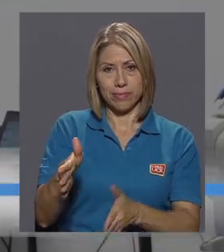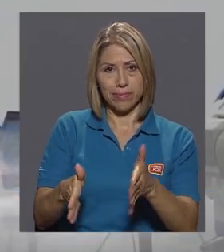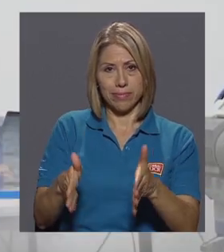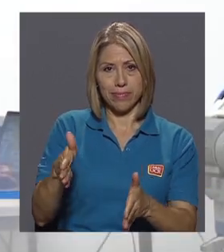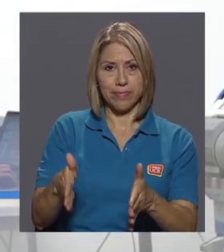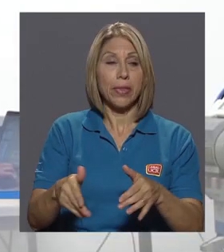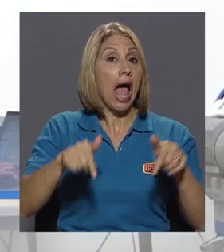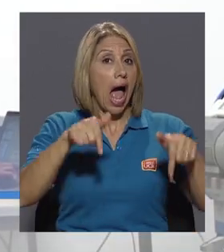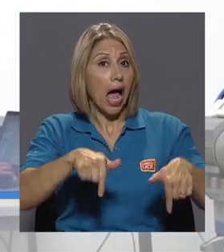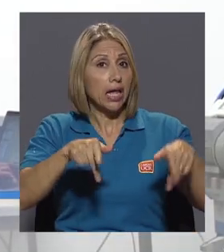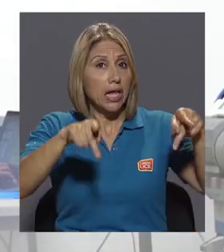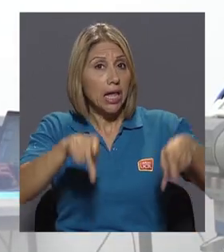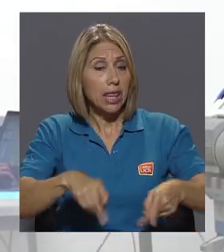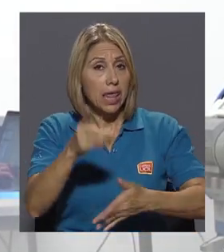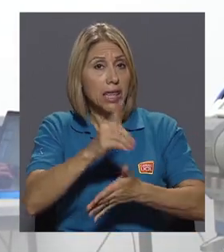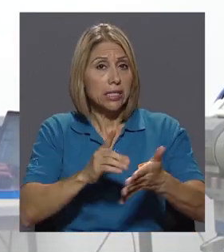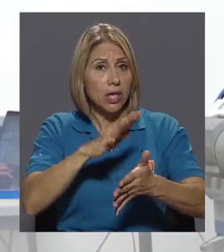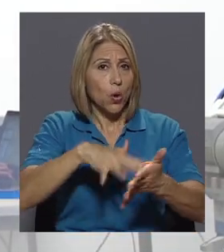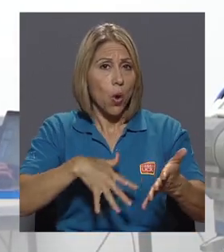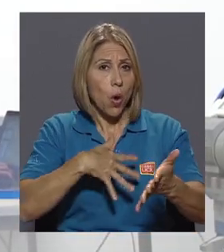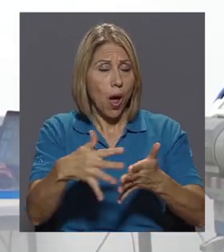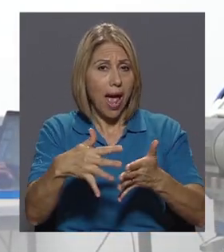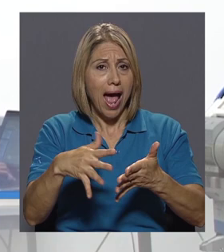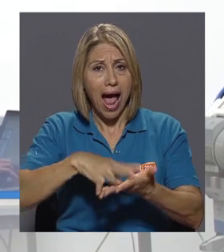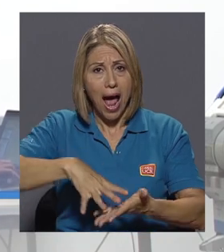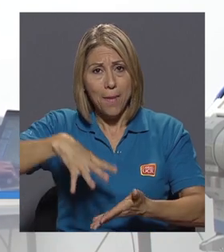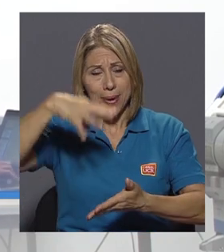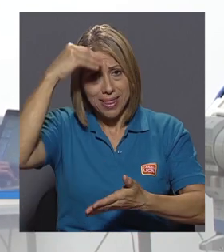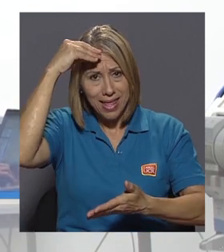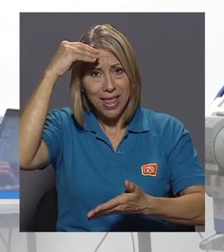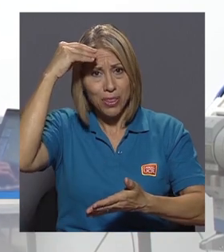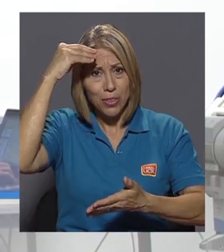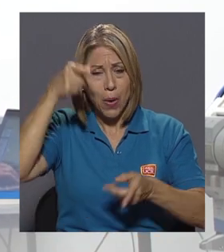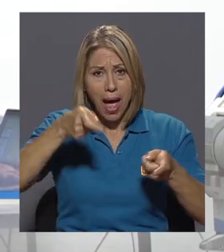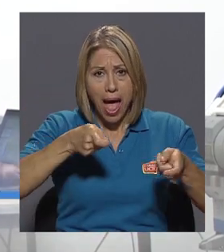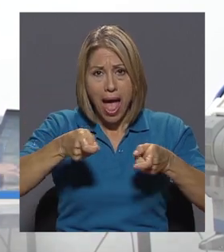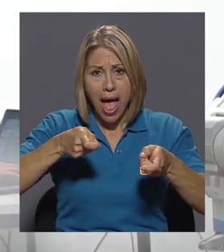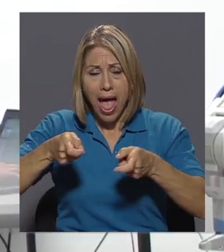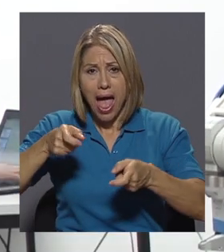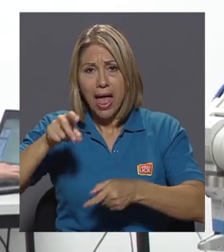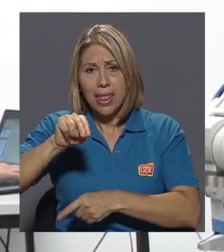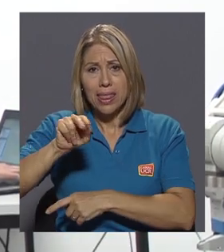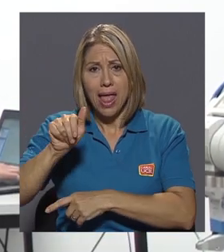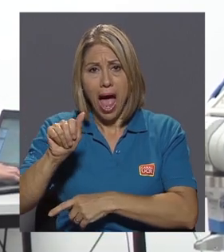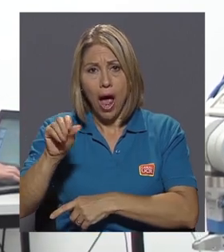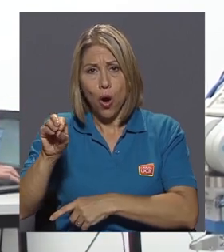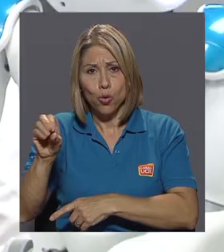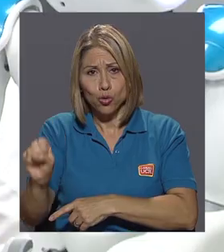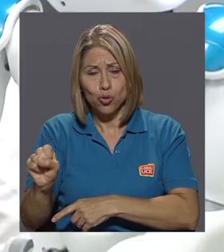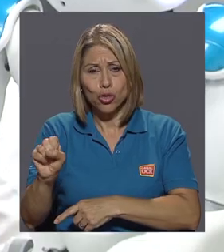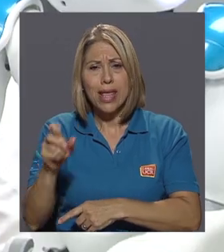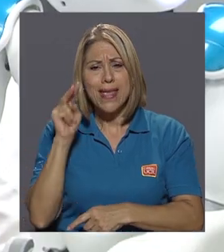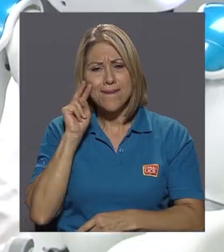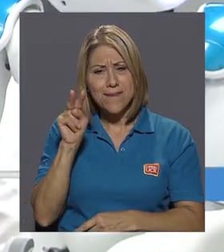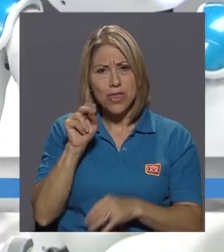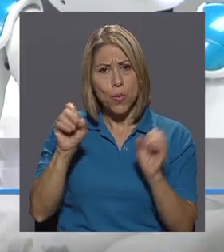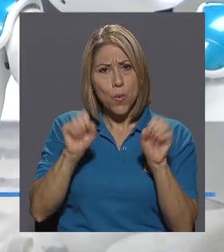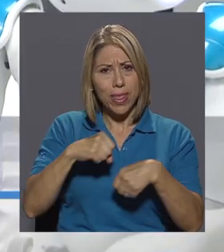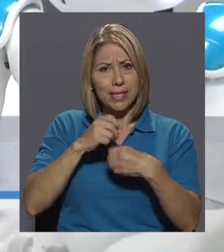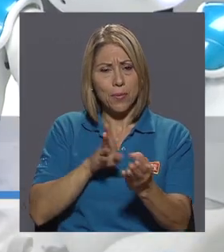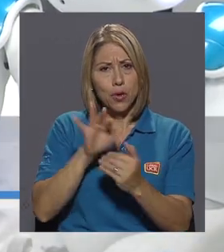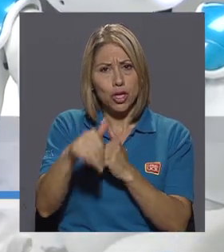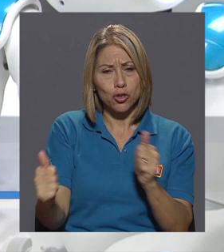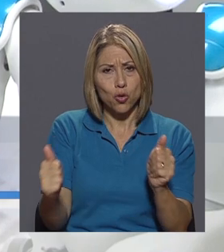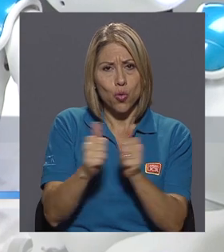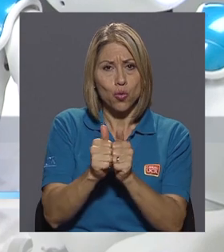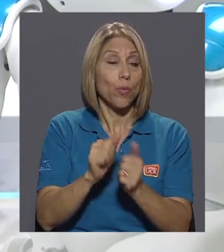Aquí hubo gente de diseño gráfico aprendiendo a manejar NAOs y visualizando proyectos en conjunto. En los cursos de robótica que